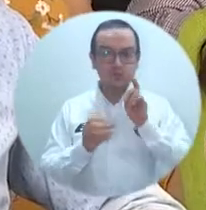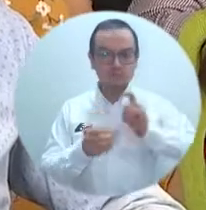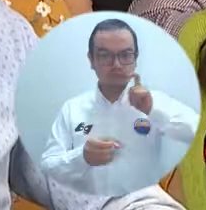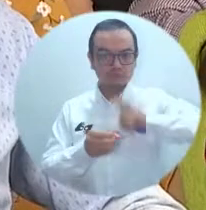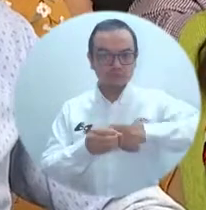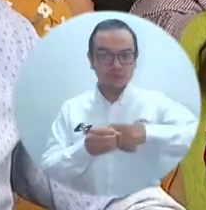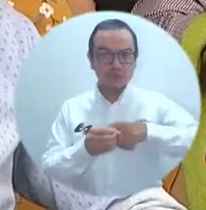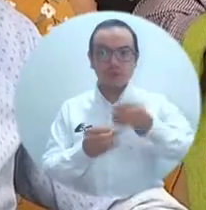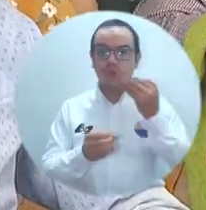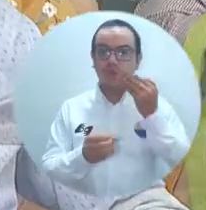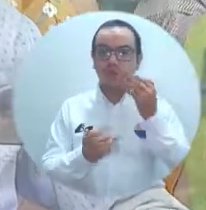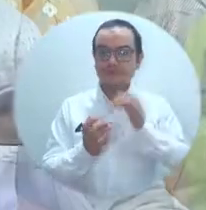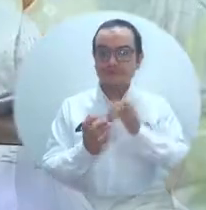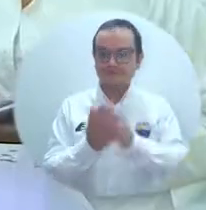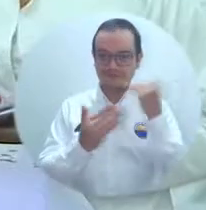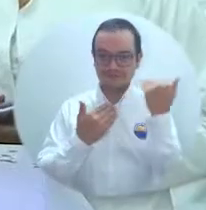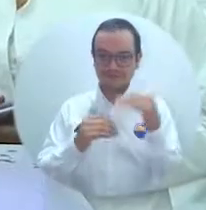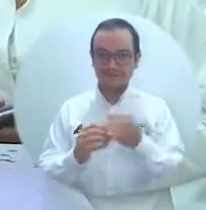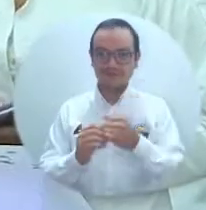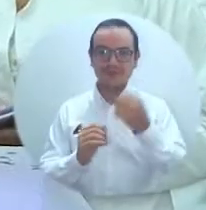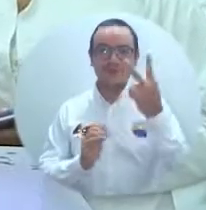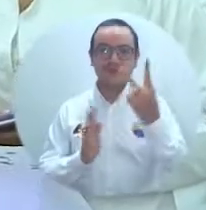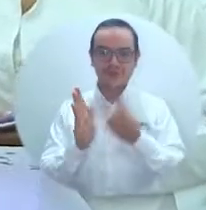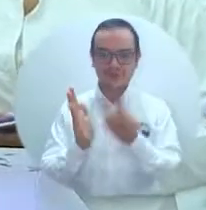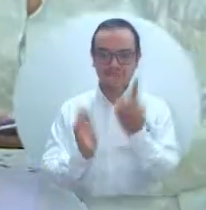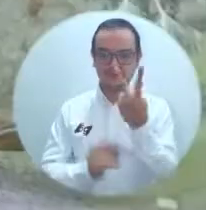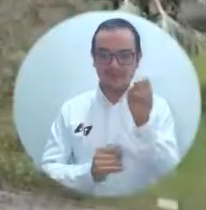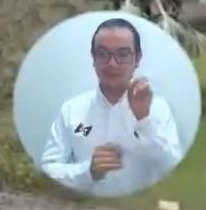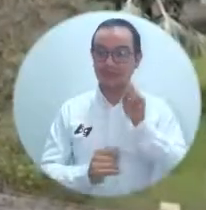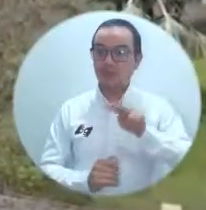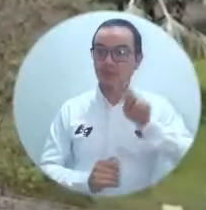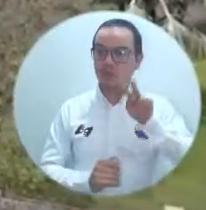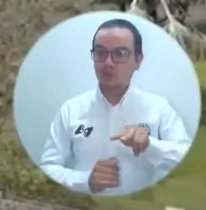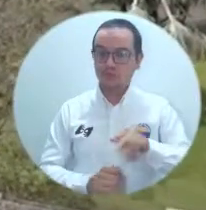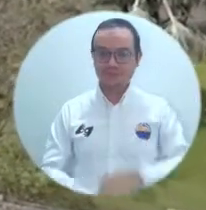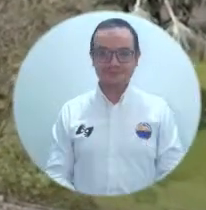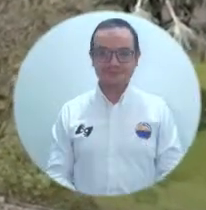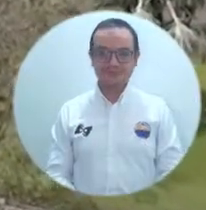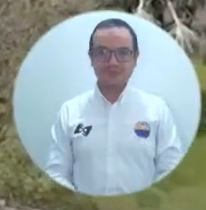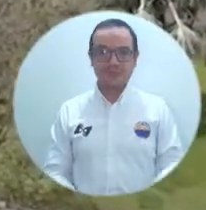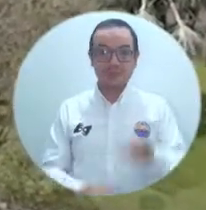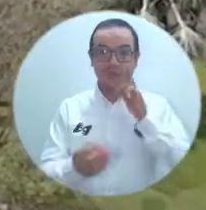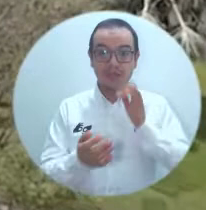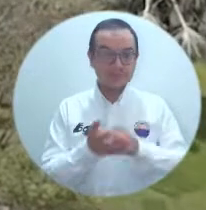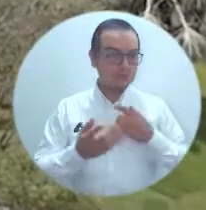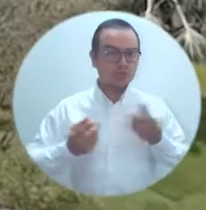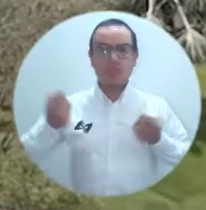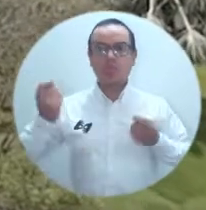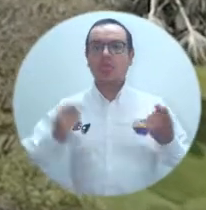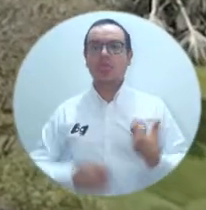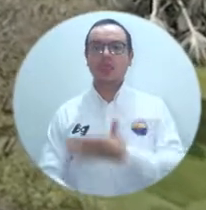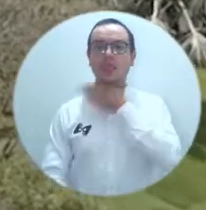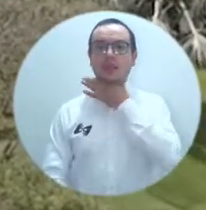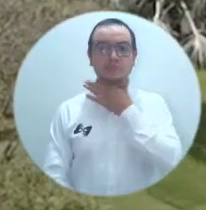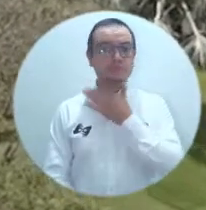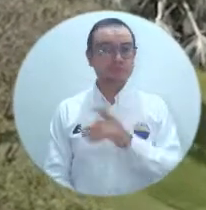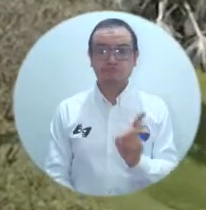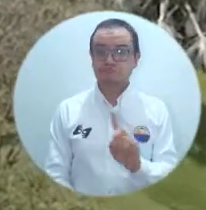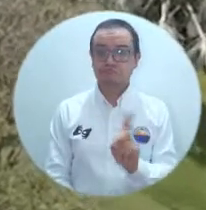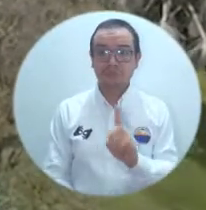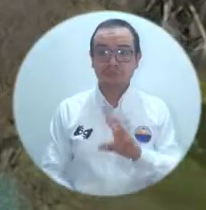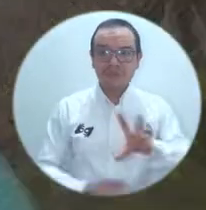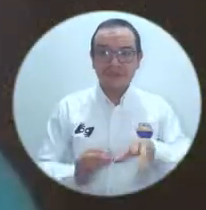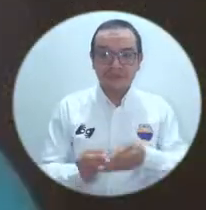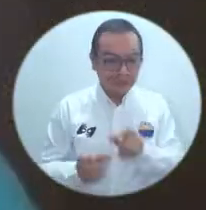descuento en el pago de las matrículas para el periodo 2022. Esto sin desestabilizar nuestras